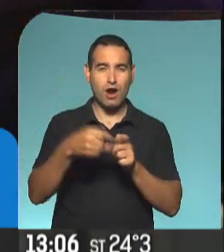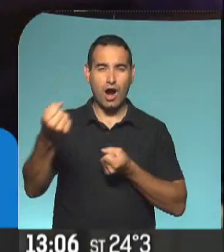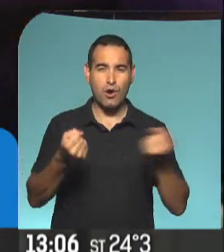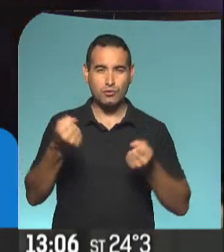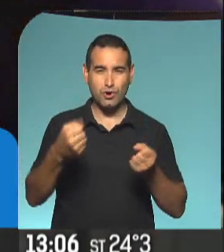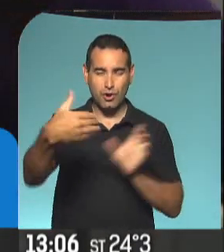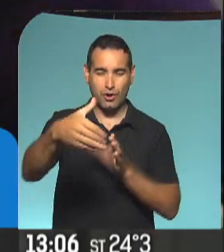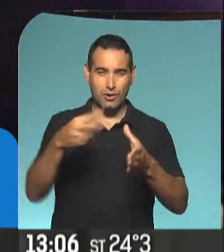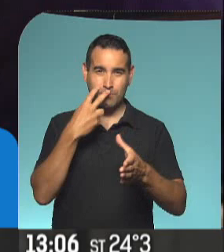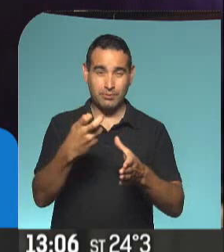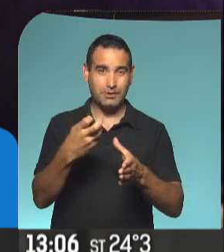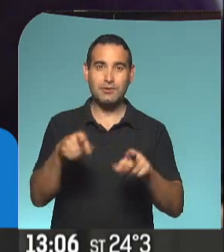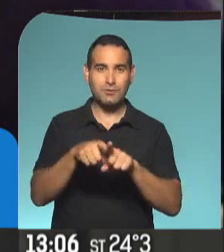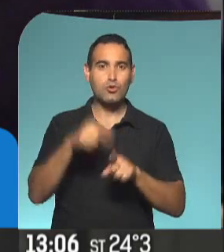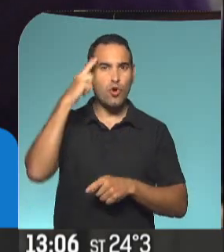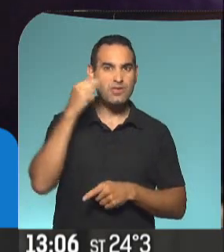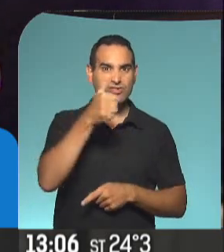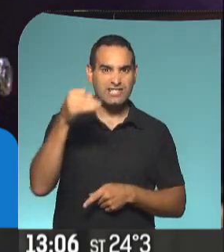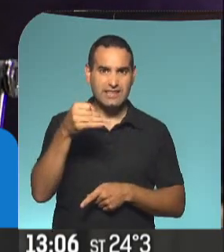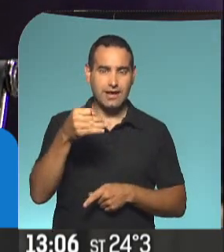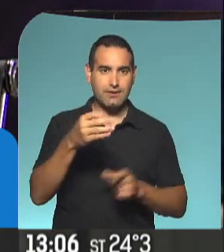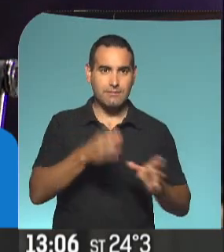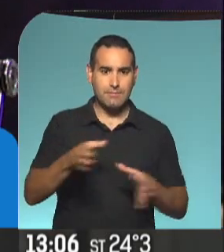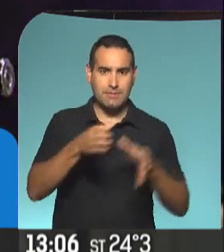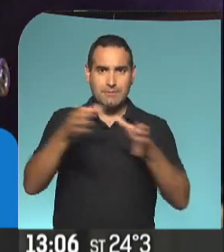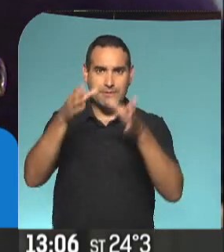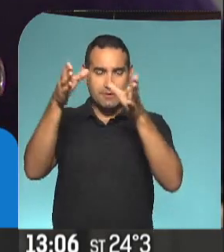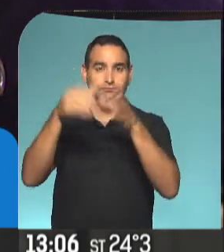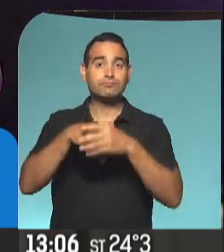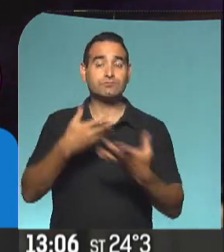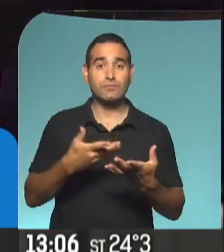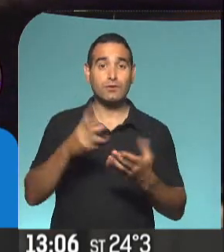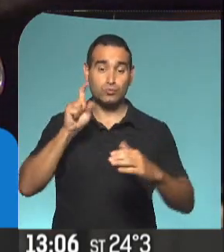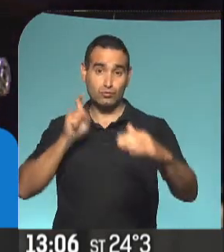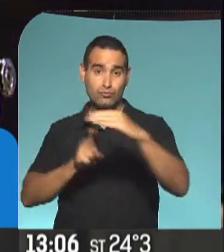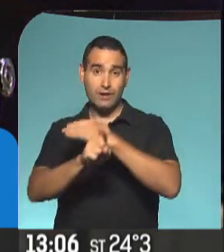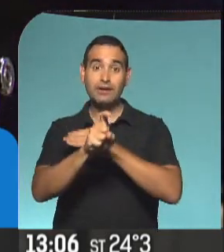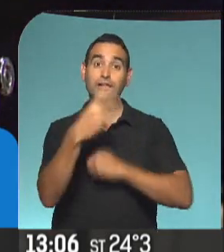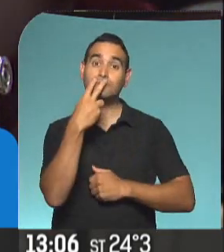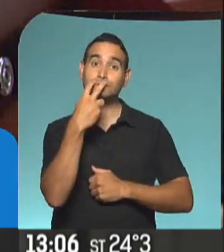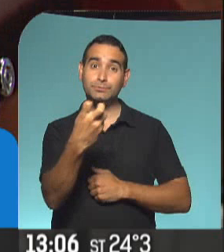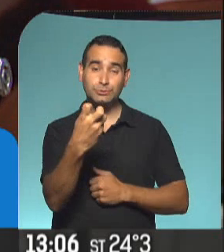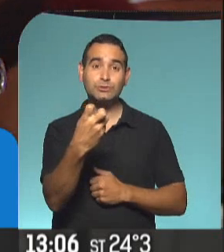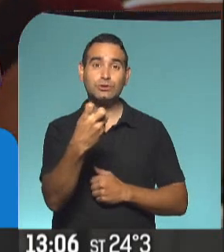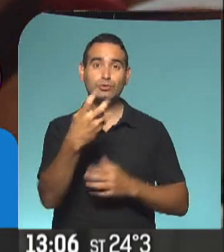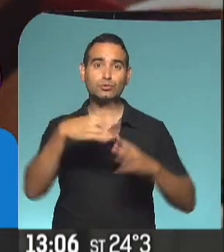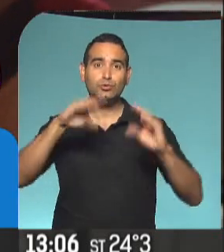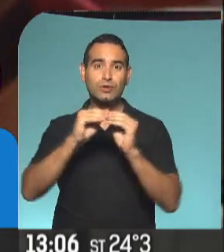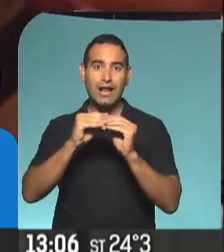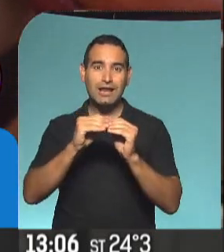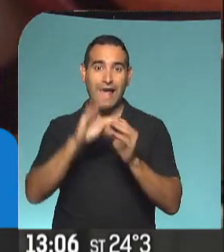ellas es la 960. El submarino, la electricidad que acumulaban esas baterías